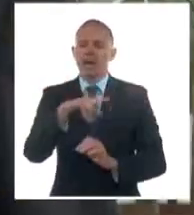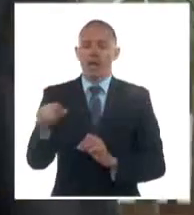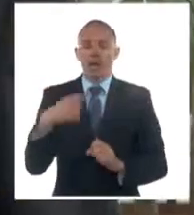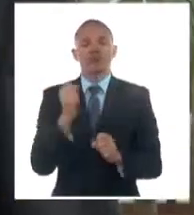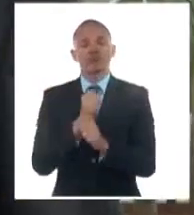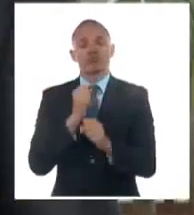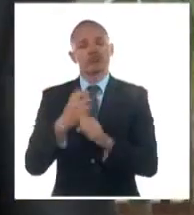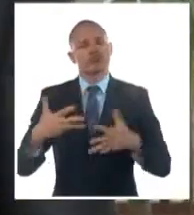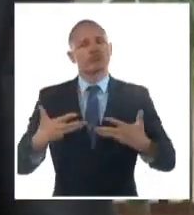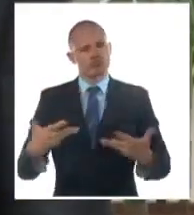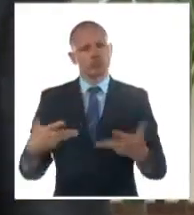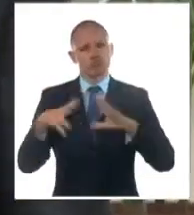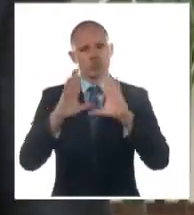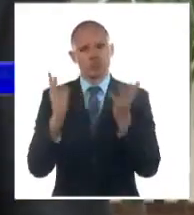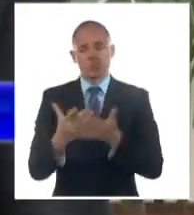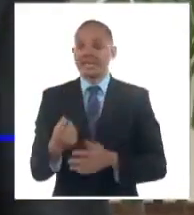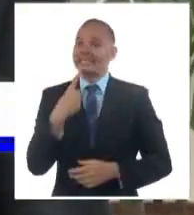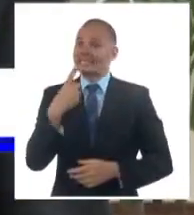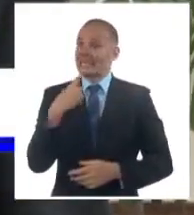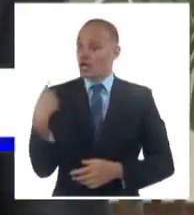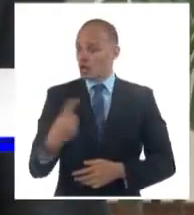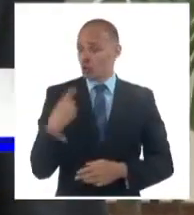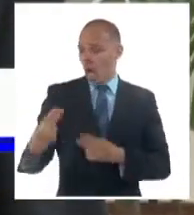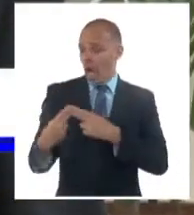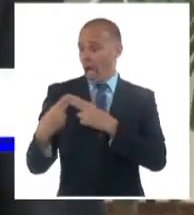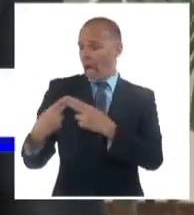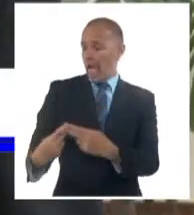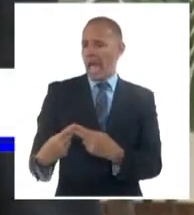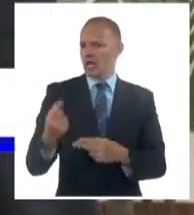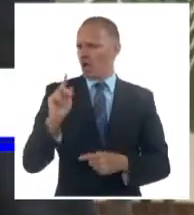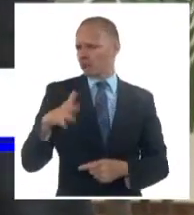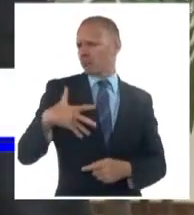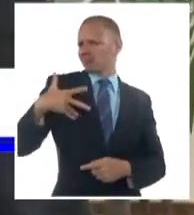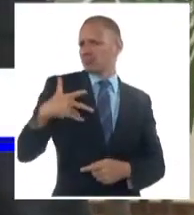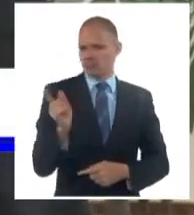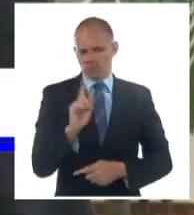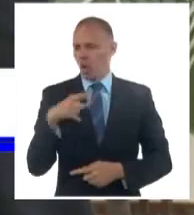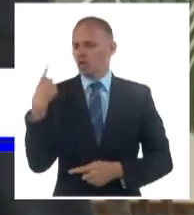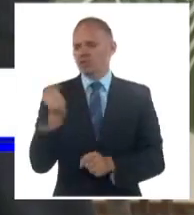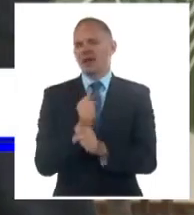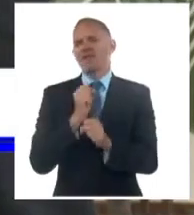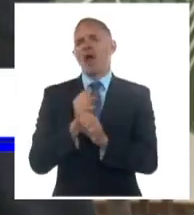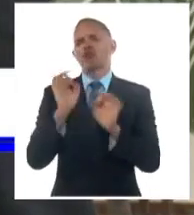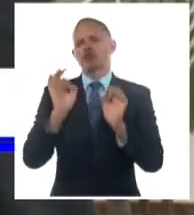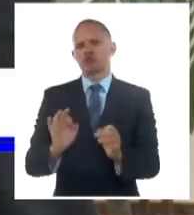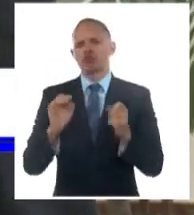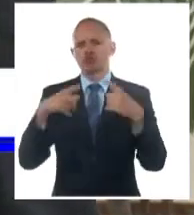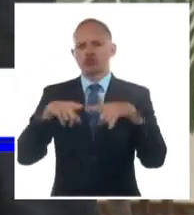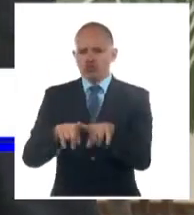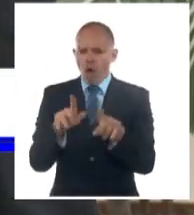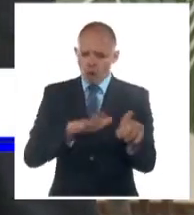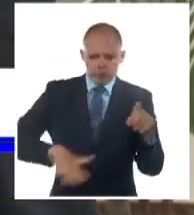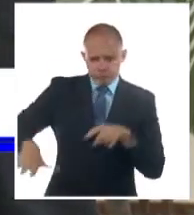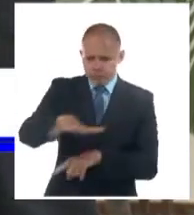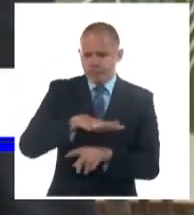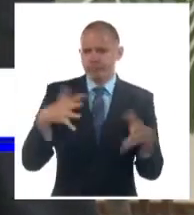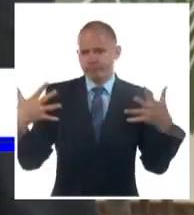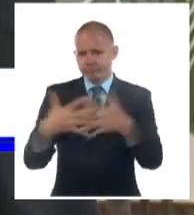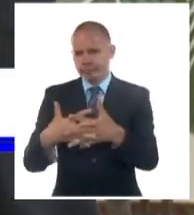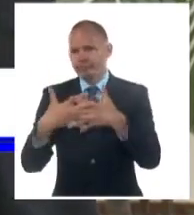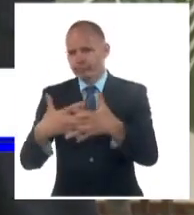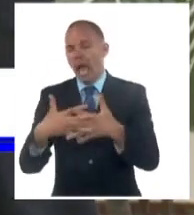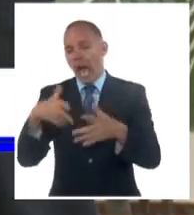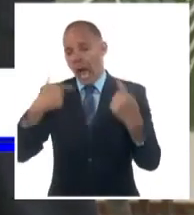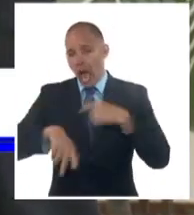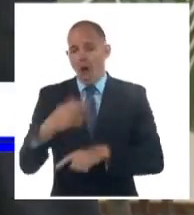labor. Y somos héroes, pero somos héroes porque trabajamos en colectivo, porque trabajamos juntos, y eso es lo que nos permite que la